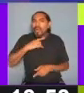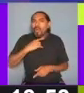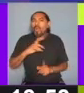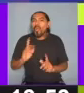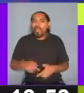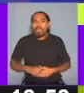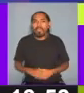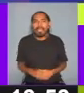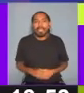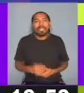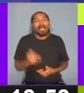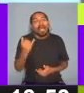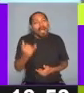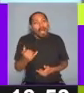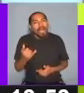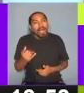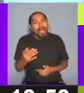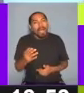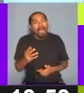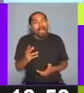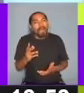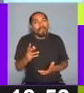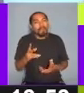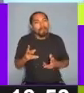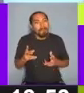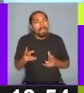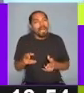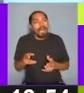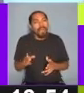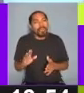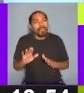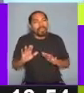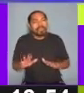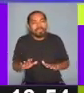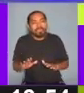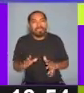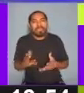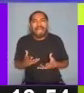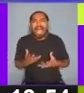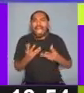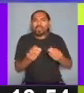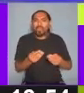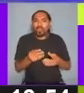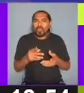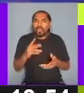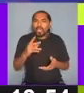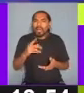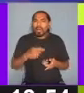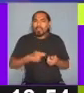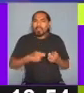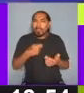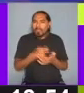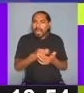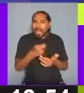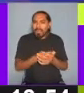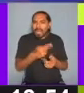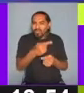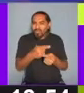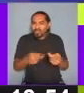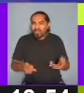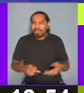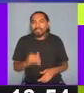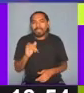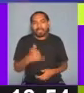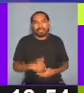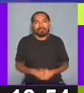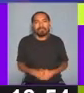con prórrogas también, ¿no? Prórroga, digo, sí, ayuda para pagar a los beneficiarios. Y tratar de hacer algo de